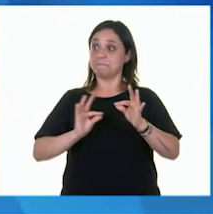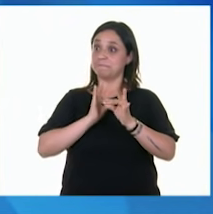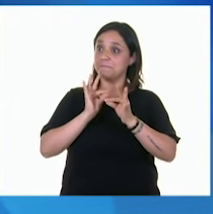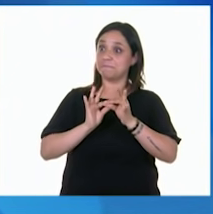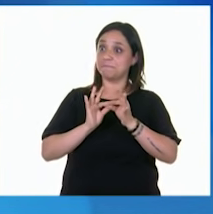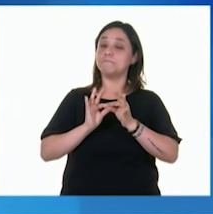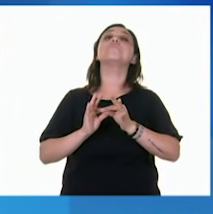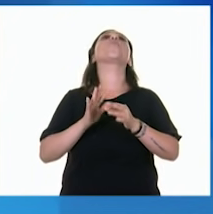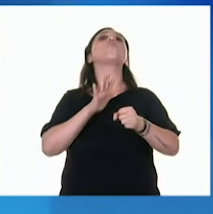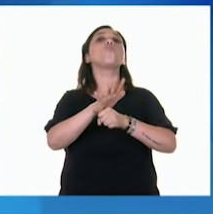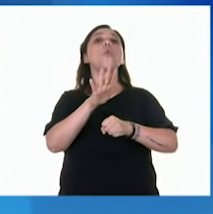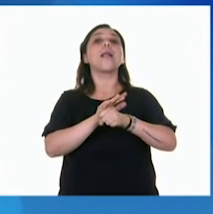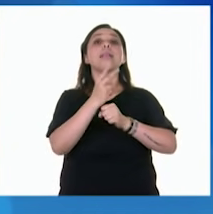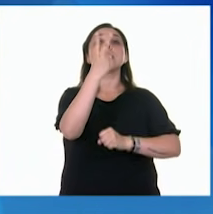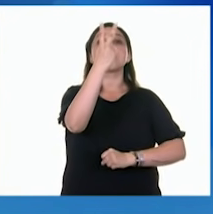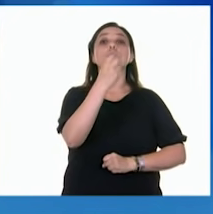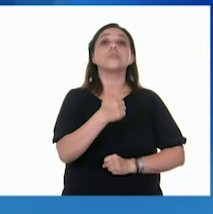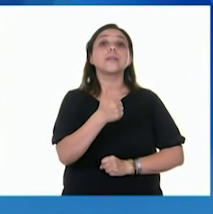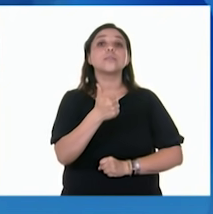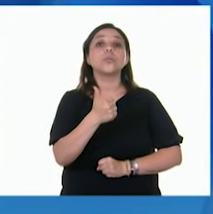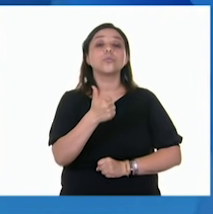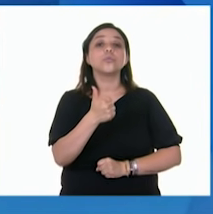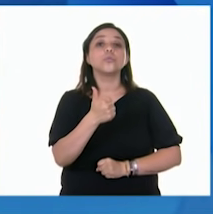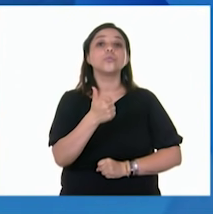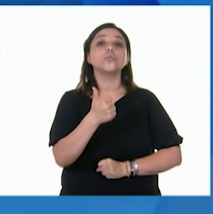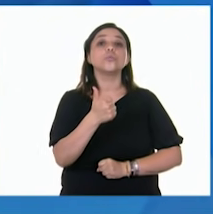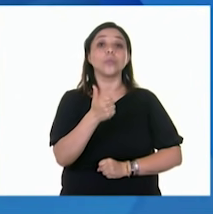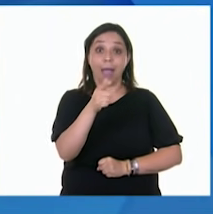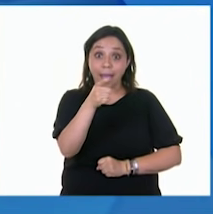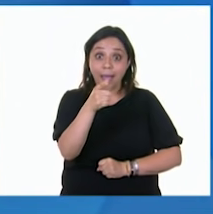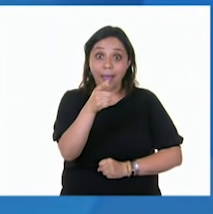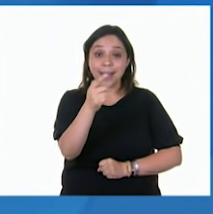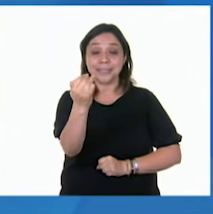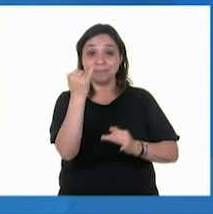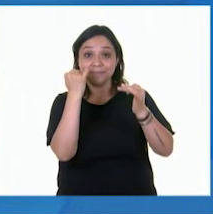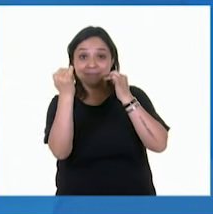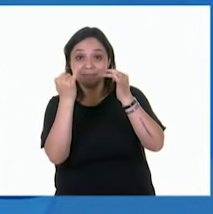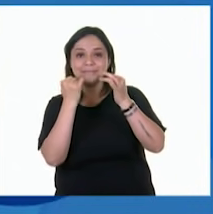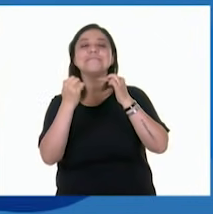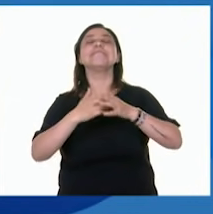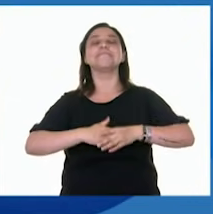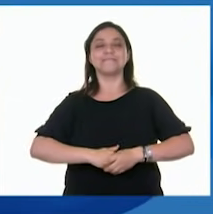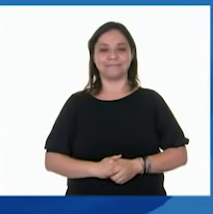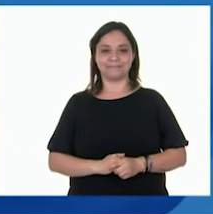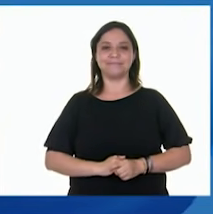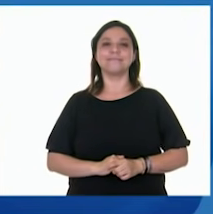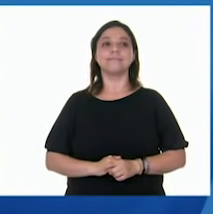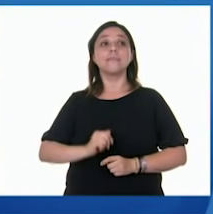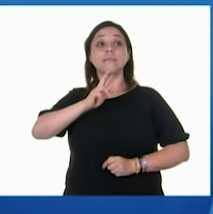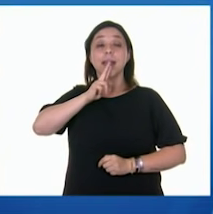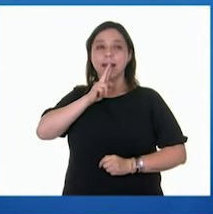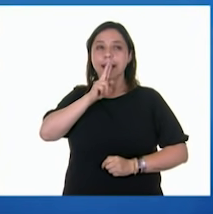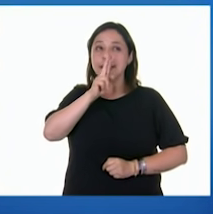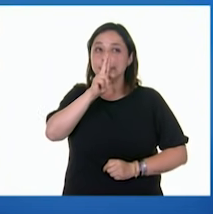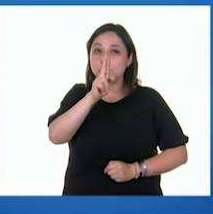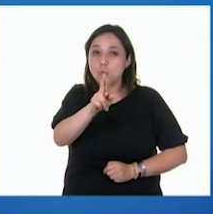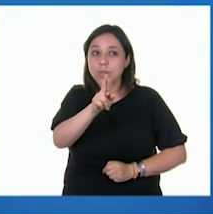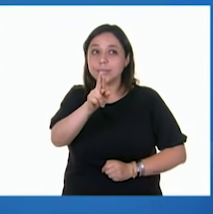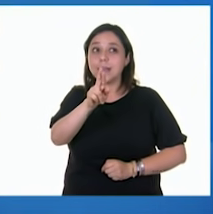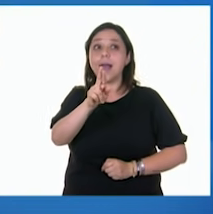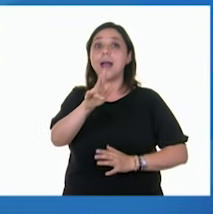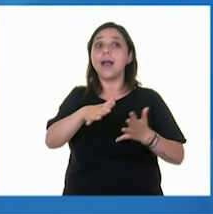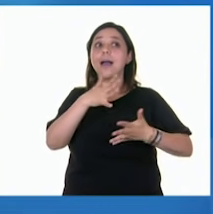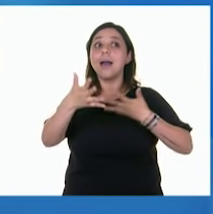ver. ¿Cuál es ustedes, niñas y niñas en casa? ¿Ya también lo tienen? Sí. ¿Sí? La respuesta es